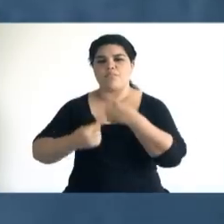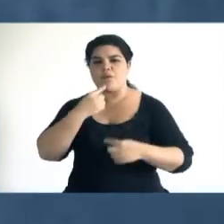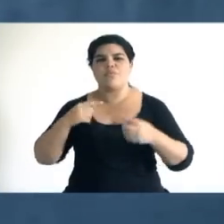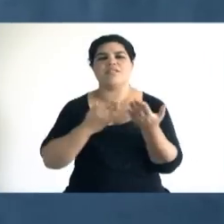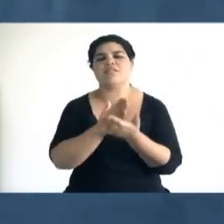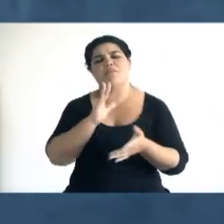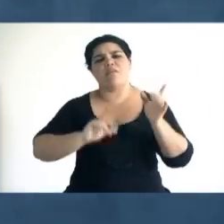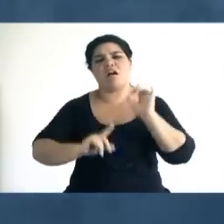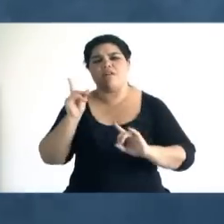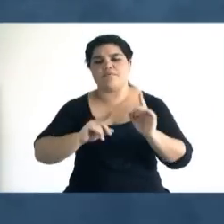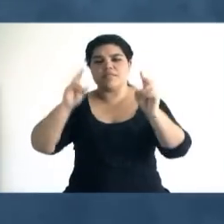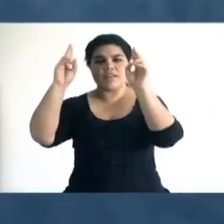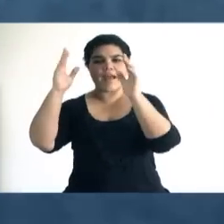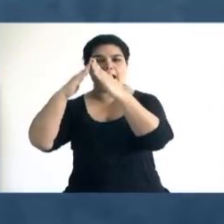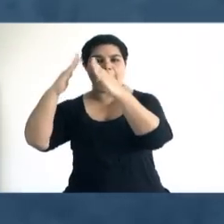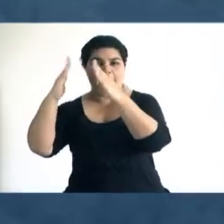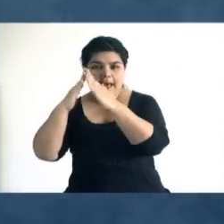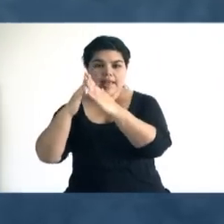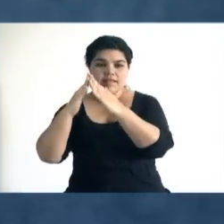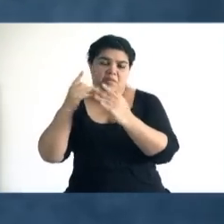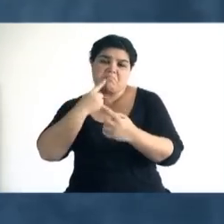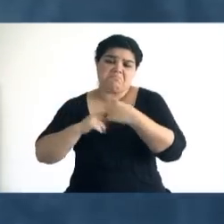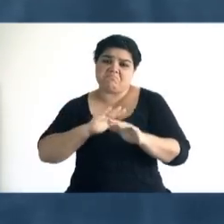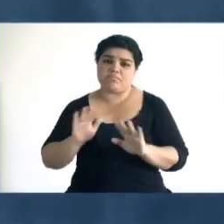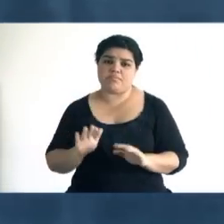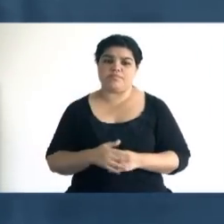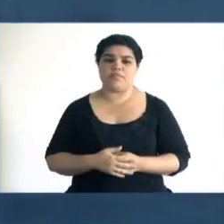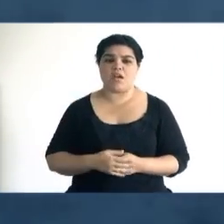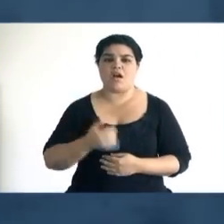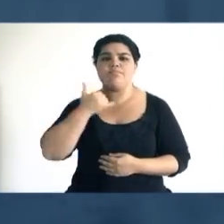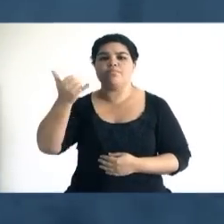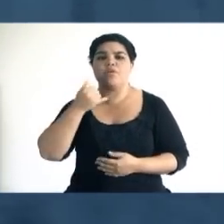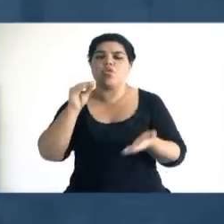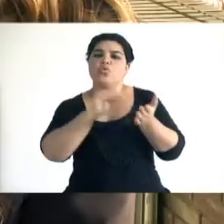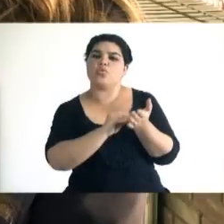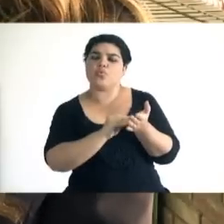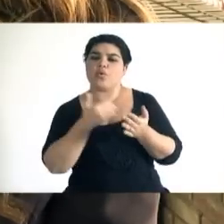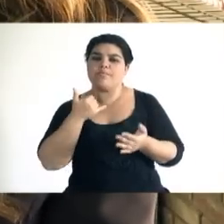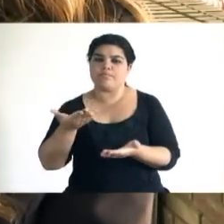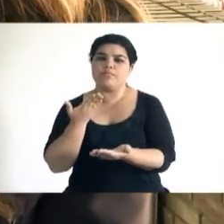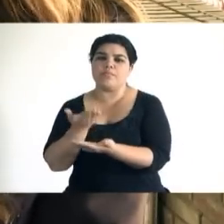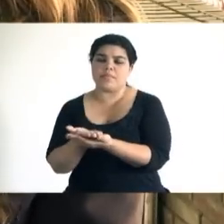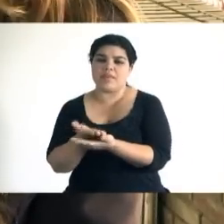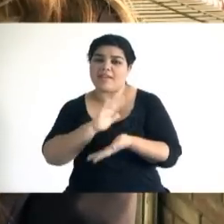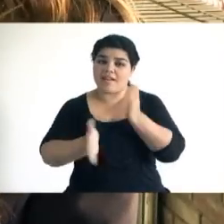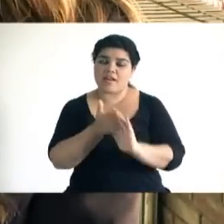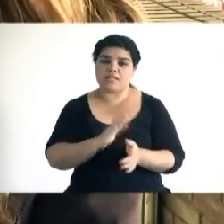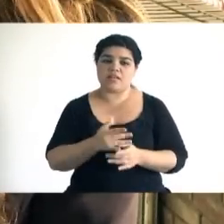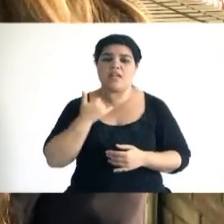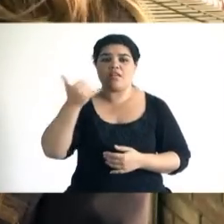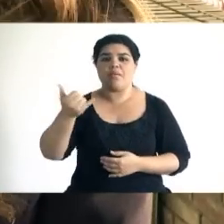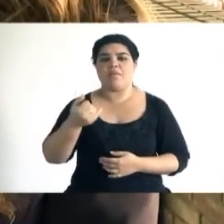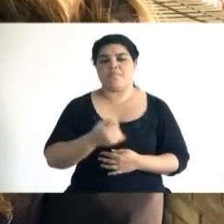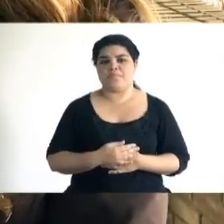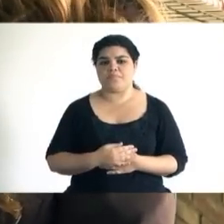a la vivienda básicamente eso. Para comunicarse y acceder a un turno para consulta jurídica gratuita tienen que